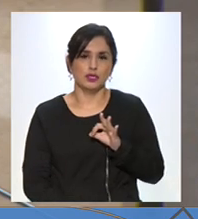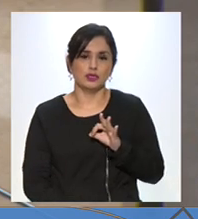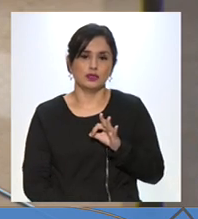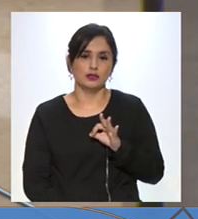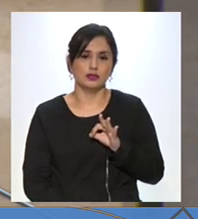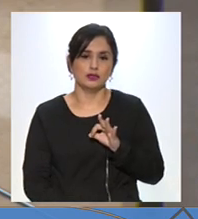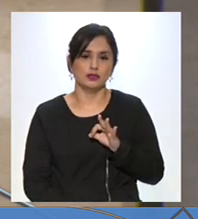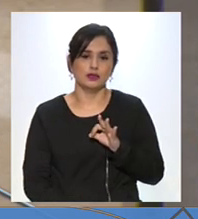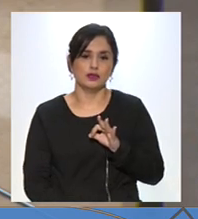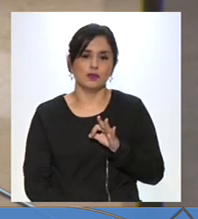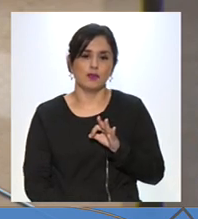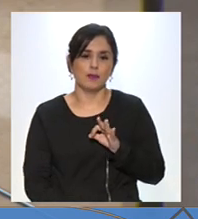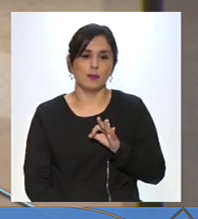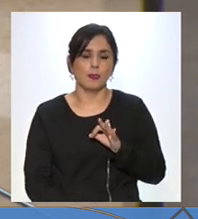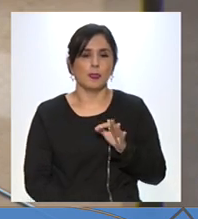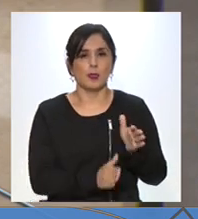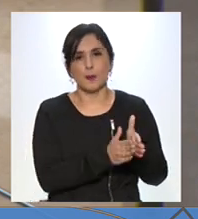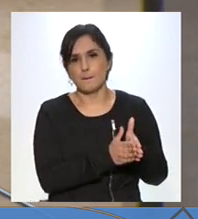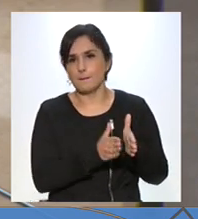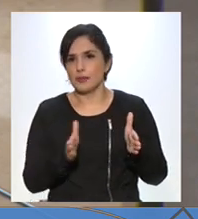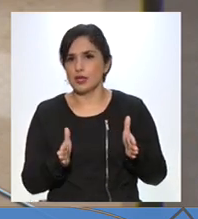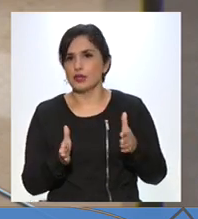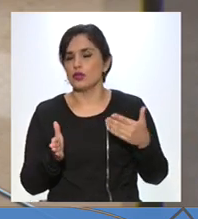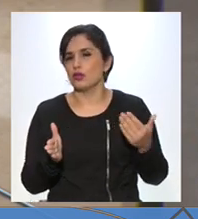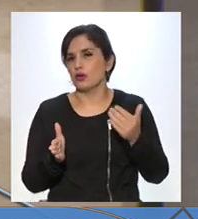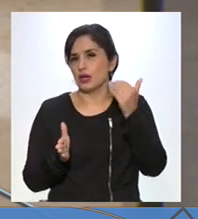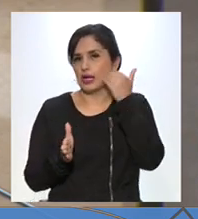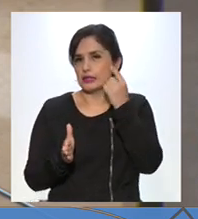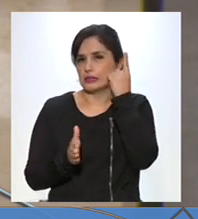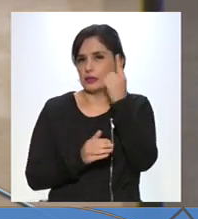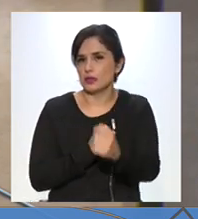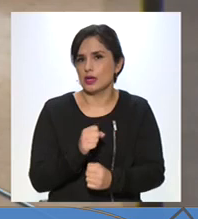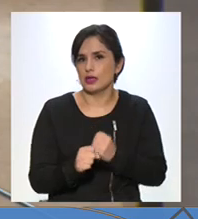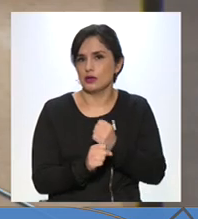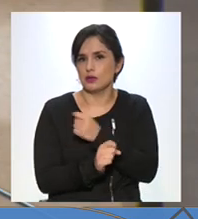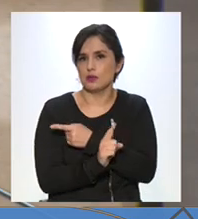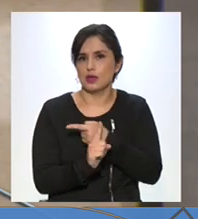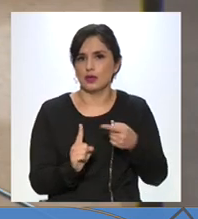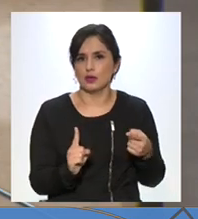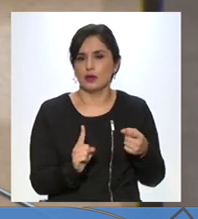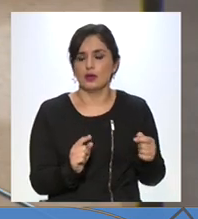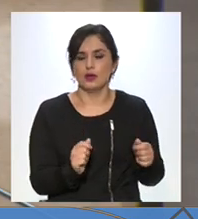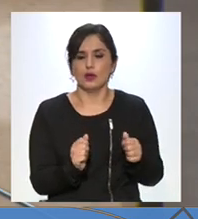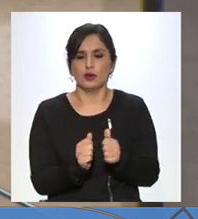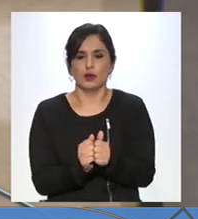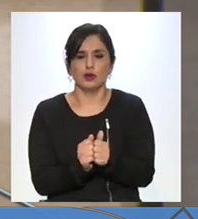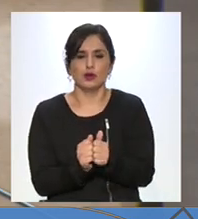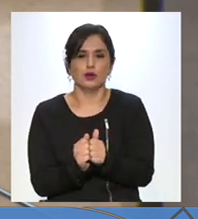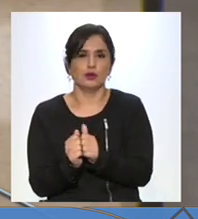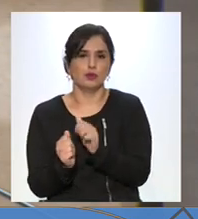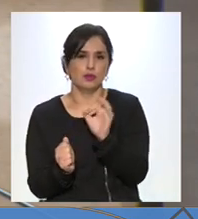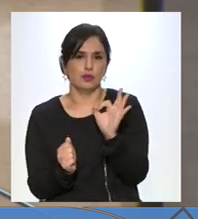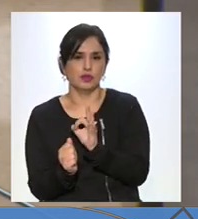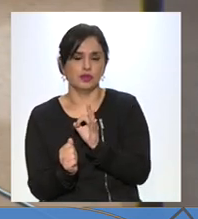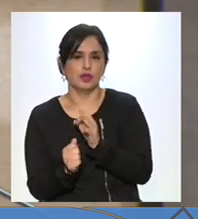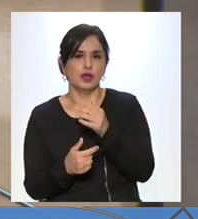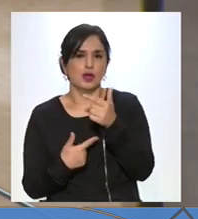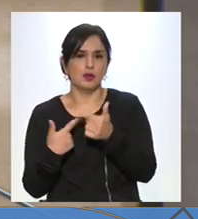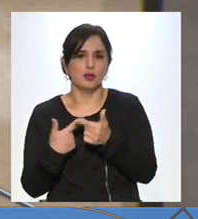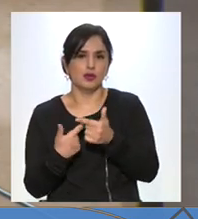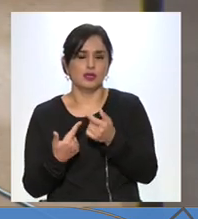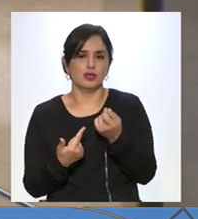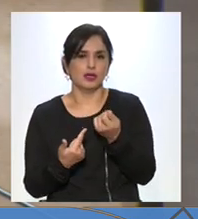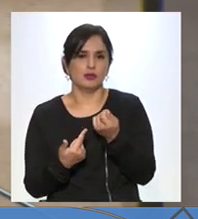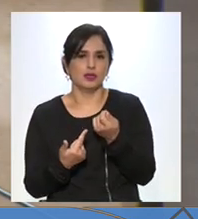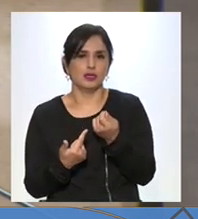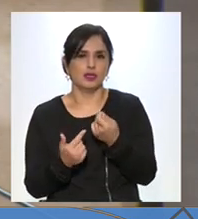de un periodo en el cual hemos tenido prácticamente un año y medio con la tasa de política monetaria en